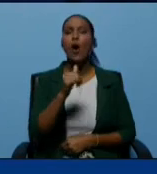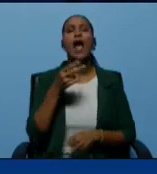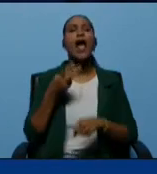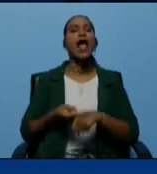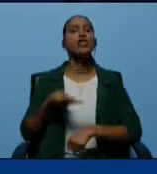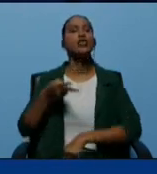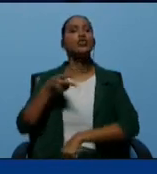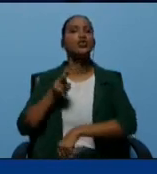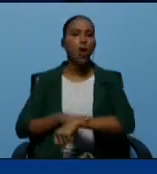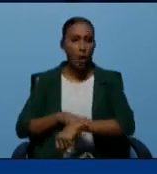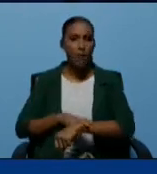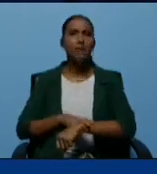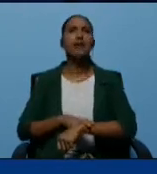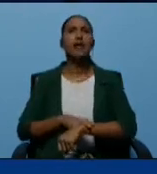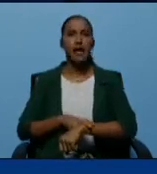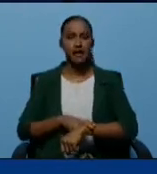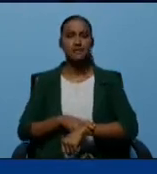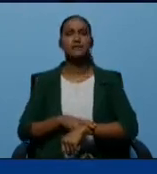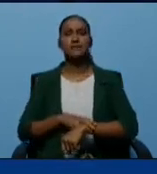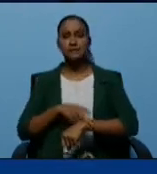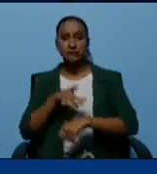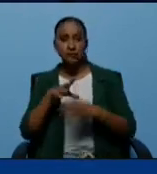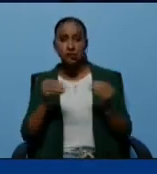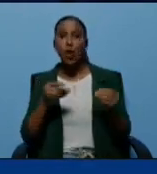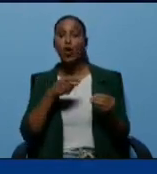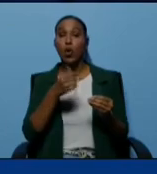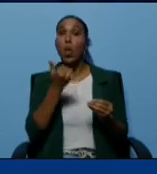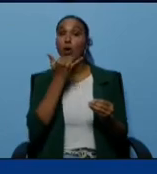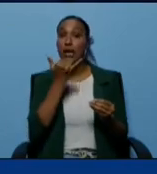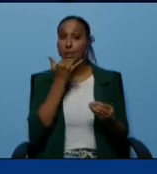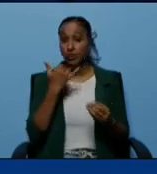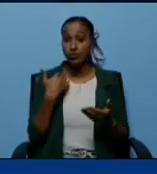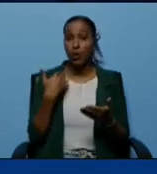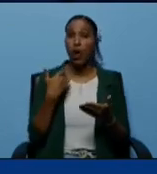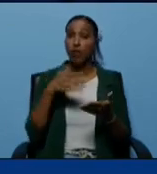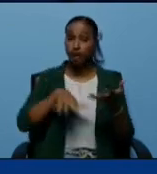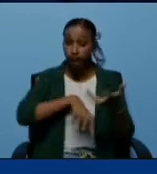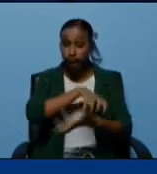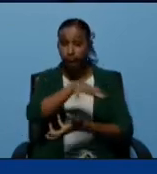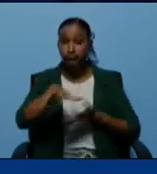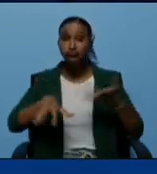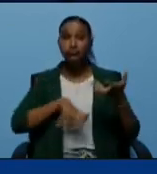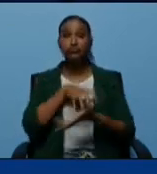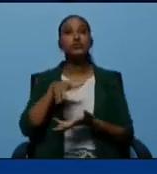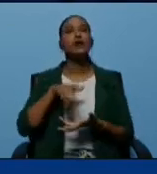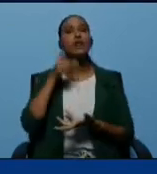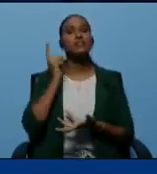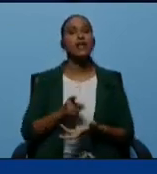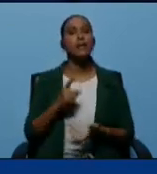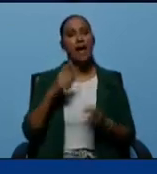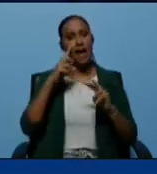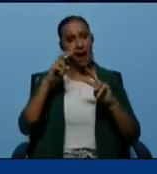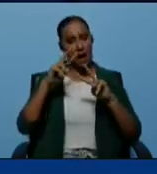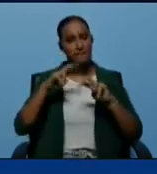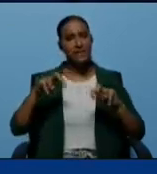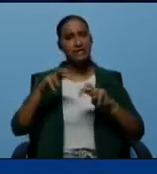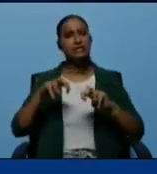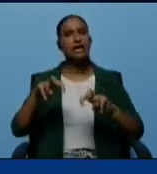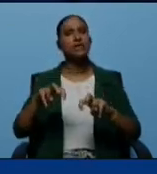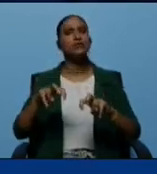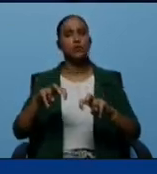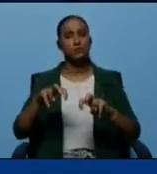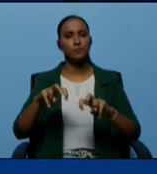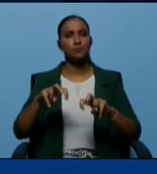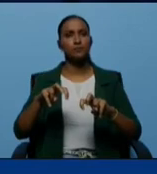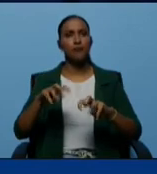misión de determinación de los hechos. Que se quiere atribuir una investigación que no le compete y no le corresponde y que